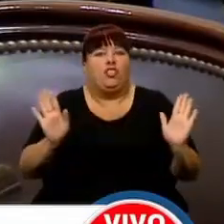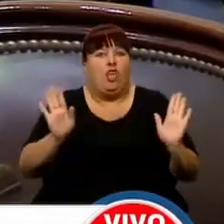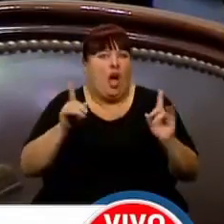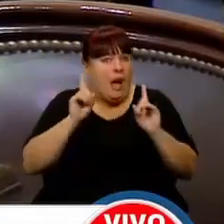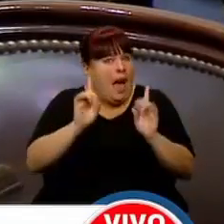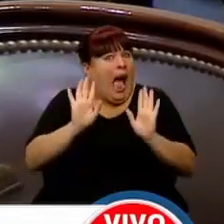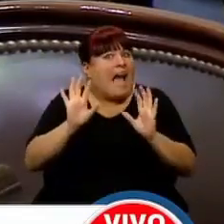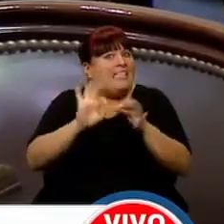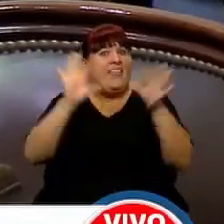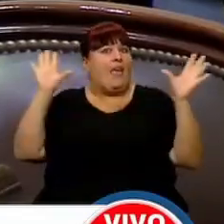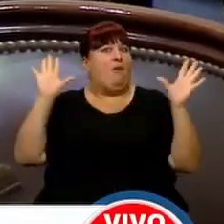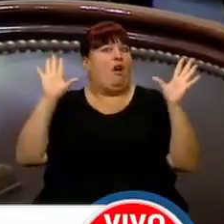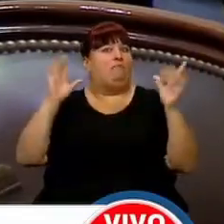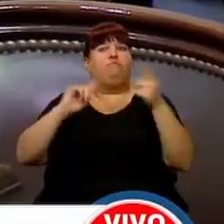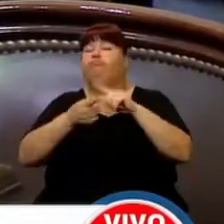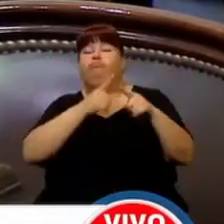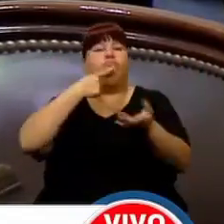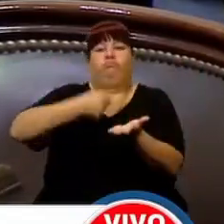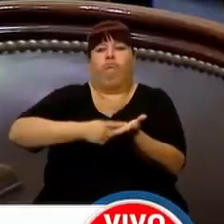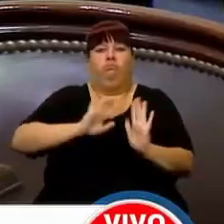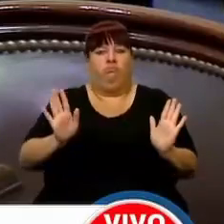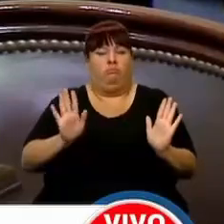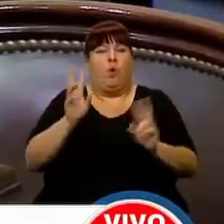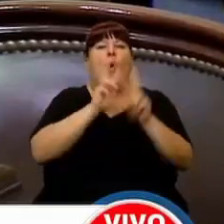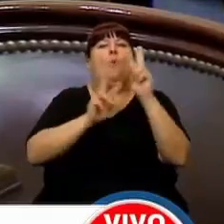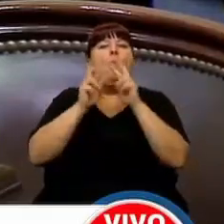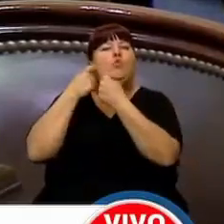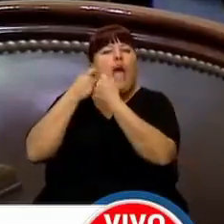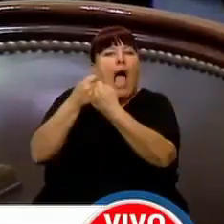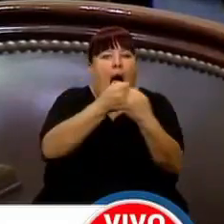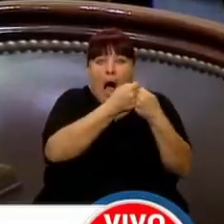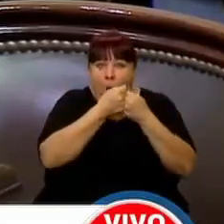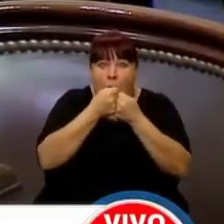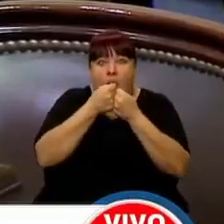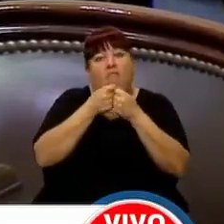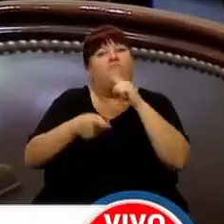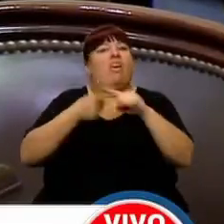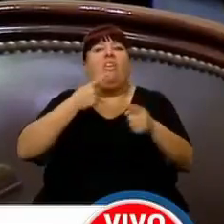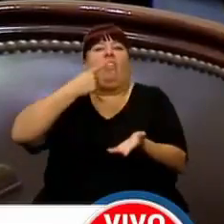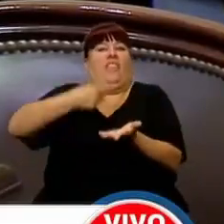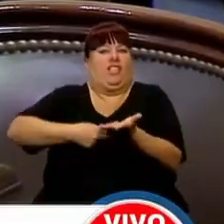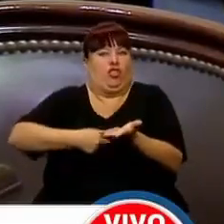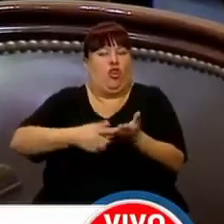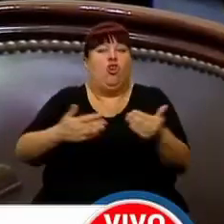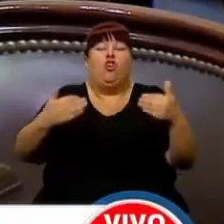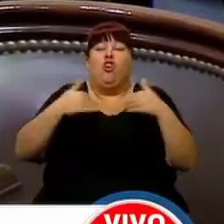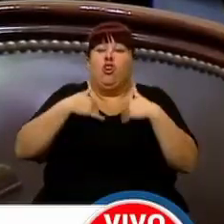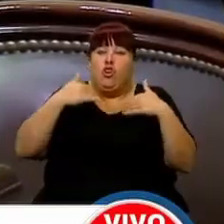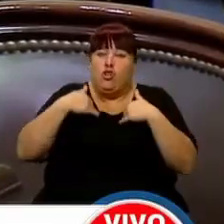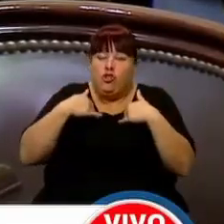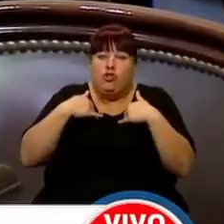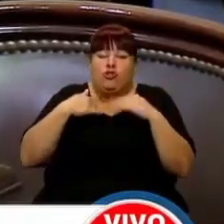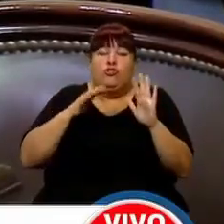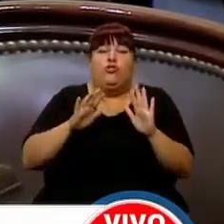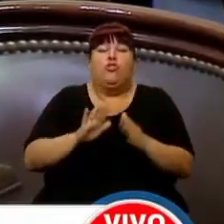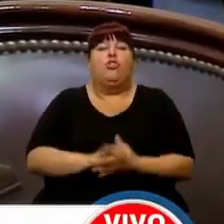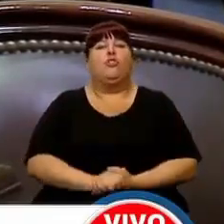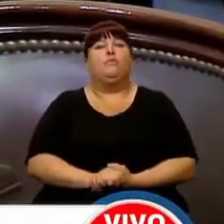porque así es la democracia. Se buscan los consensos y es a lo que se decide. Yo, presidente,